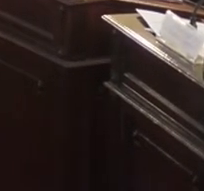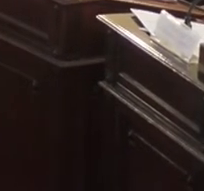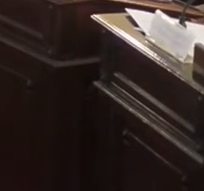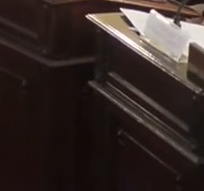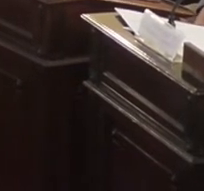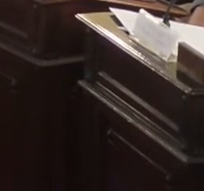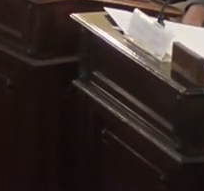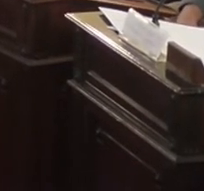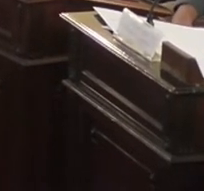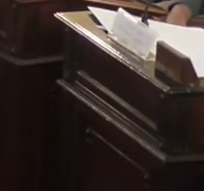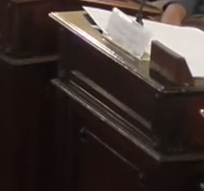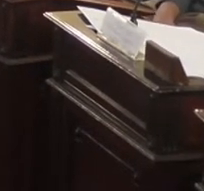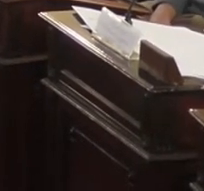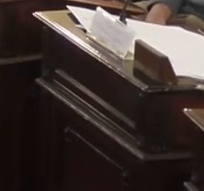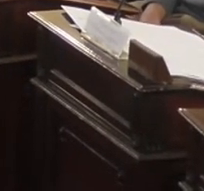Milagros